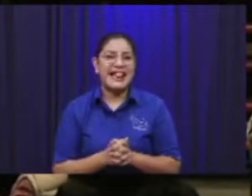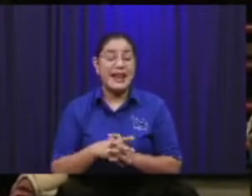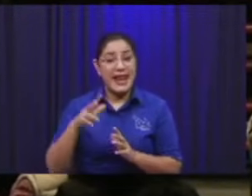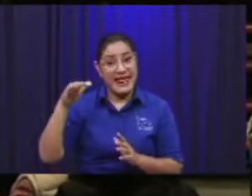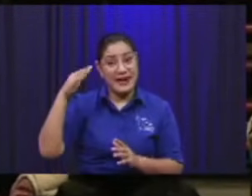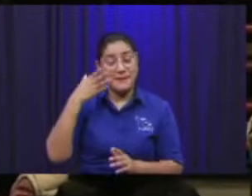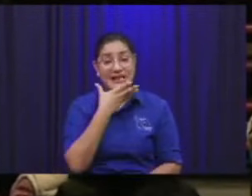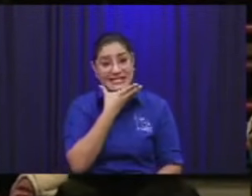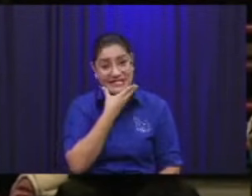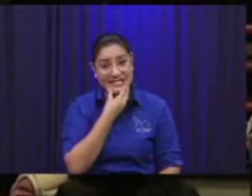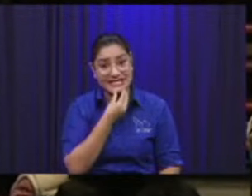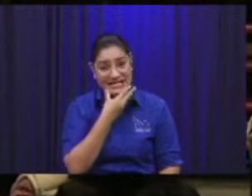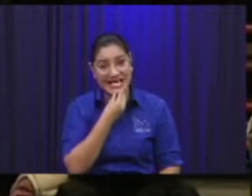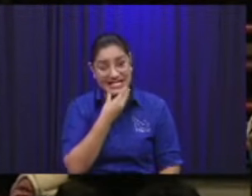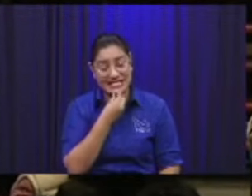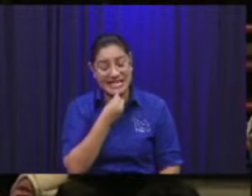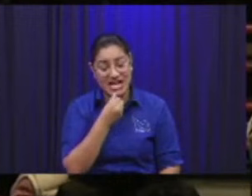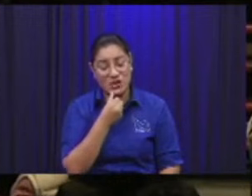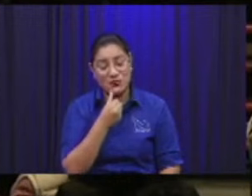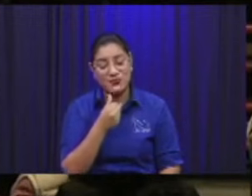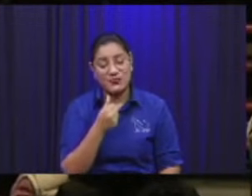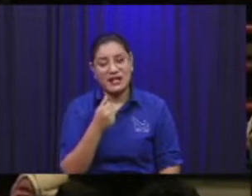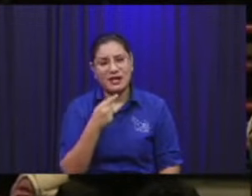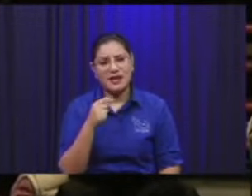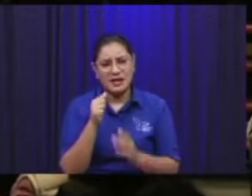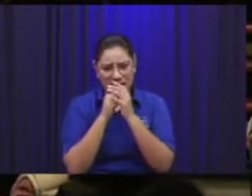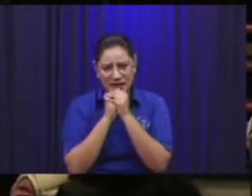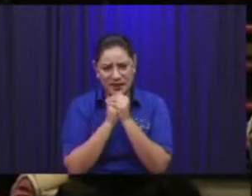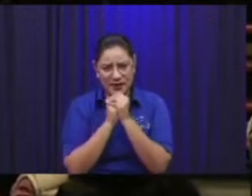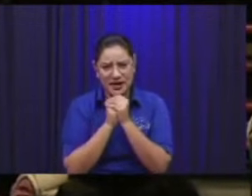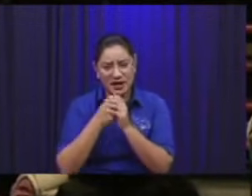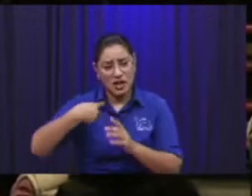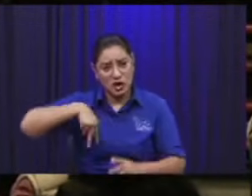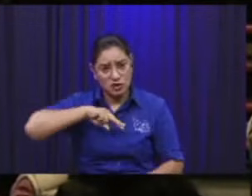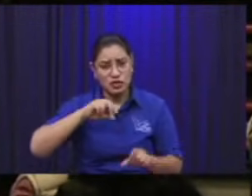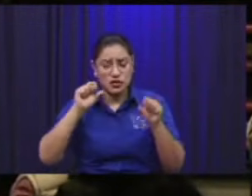que ya era un señor entrada me dijo ahora podemos